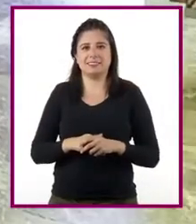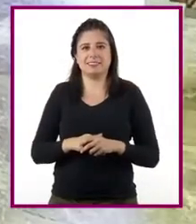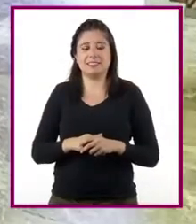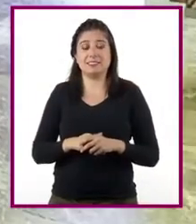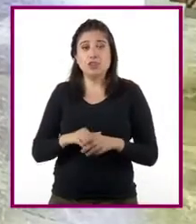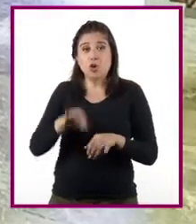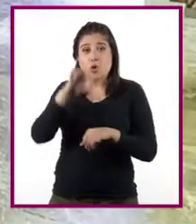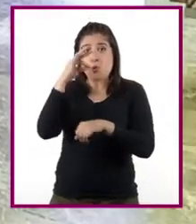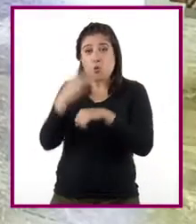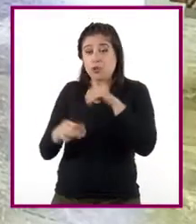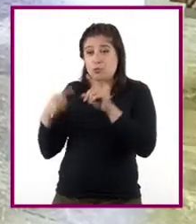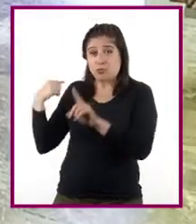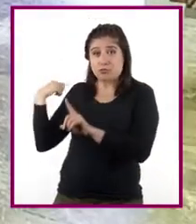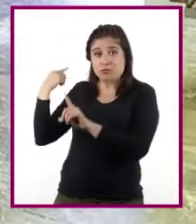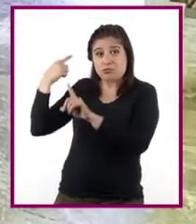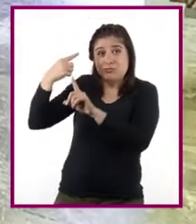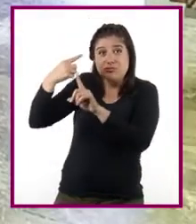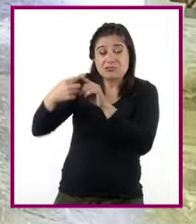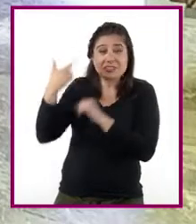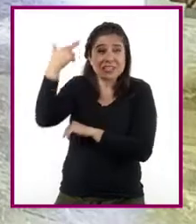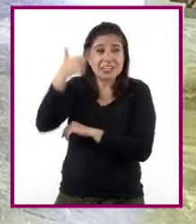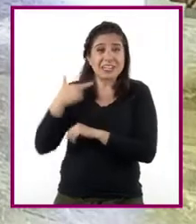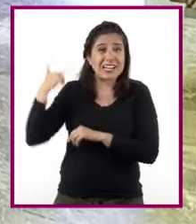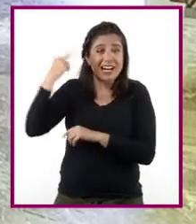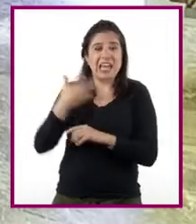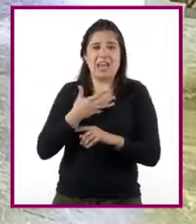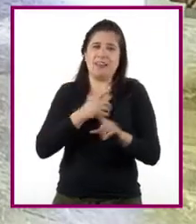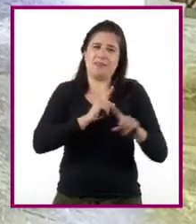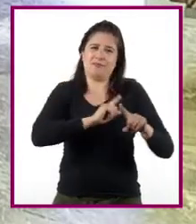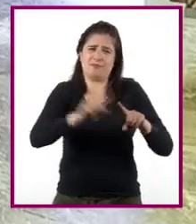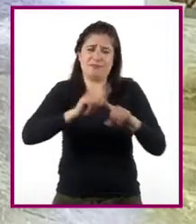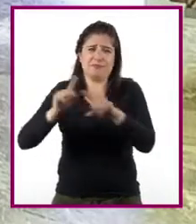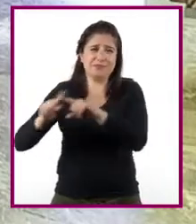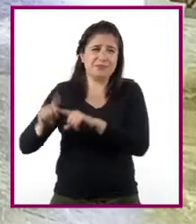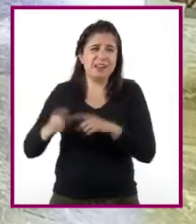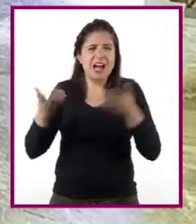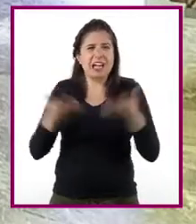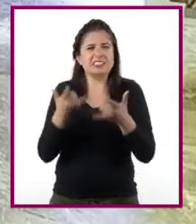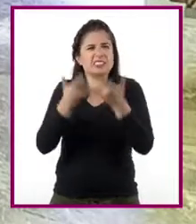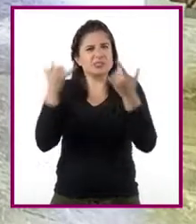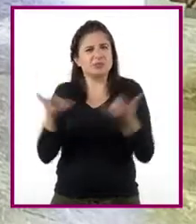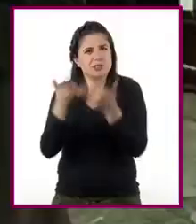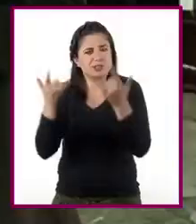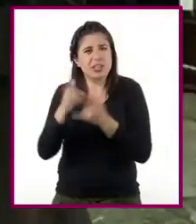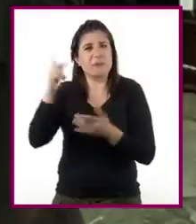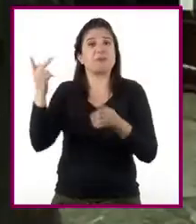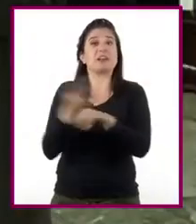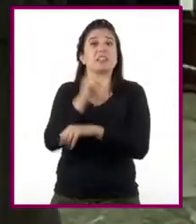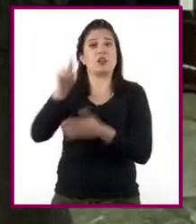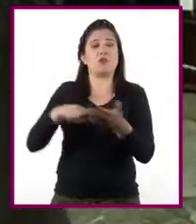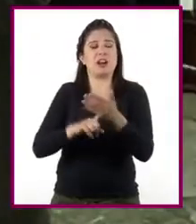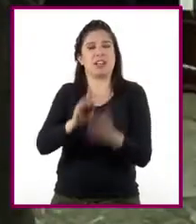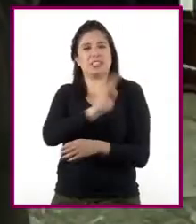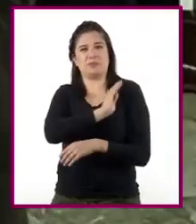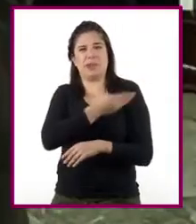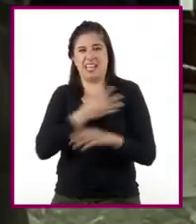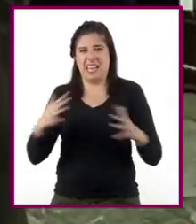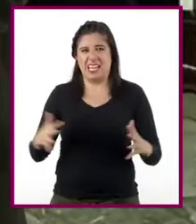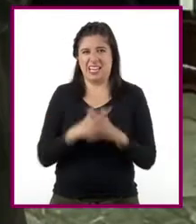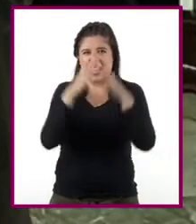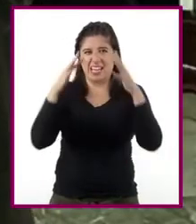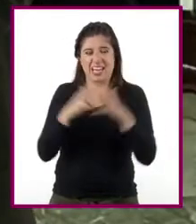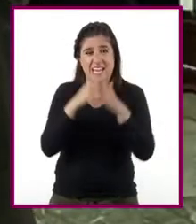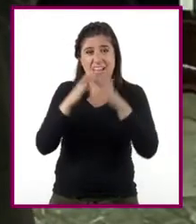Los últimos años del virreinato estuvieron marcados por diversos hechos y procesos que ocurrieron en España. Las guerras en contra